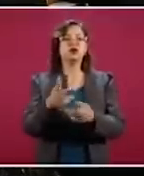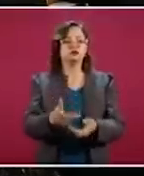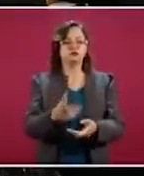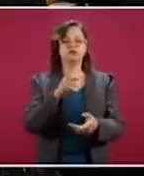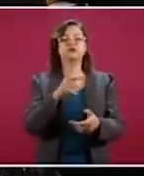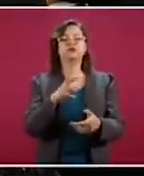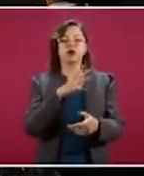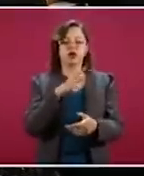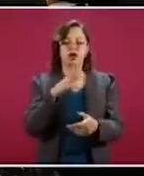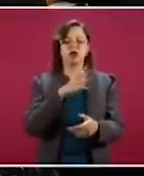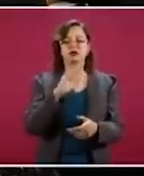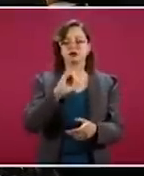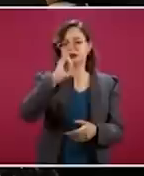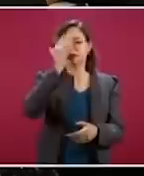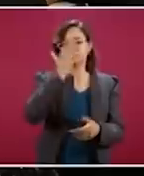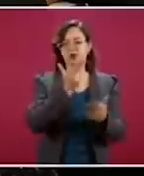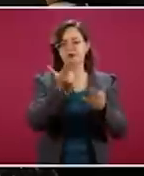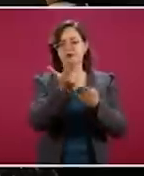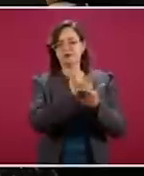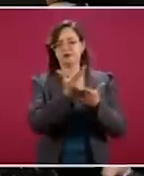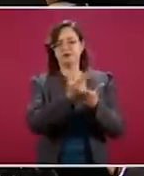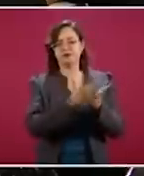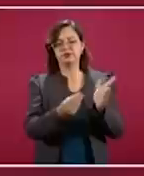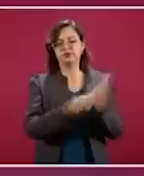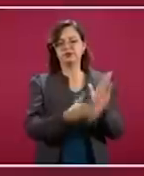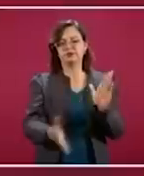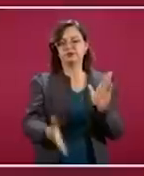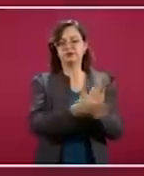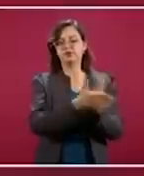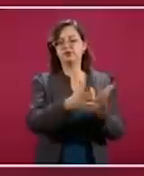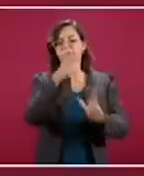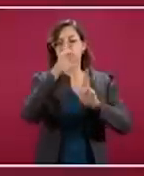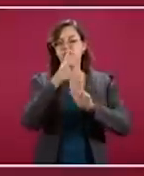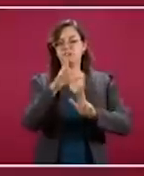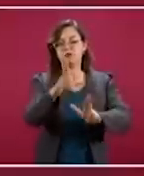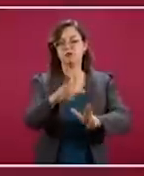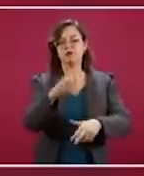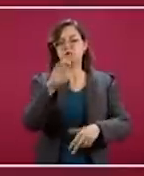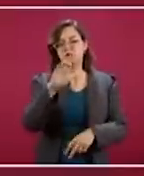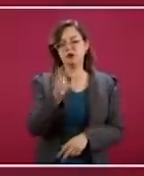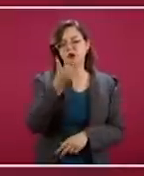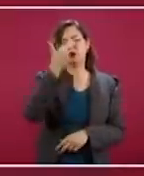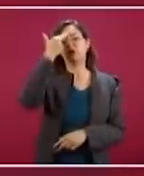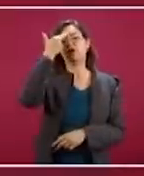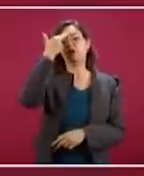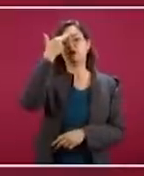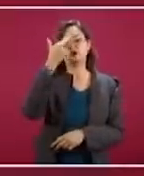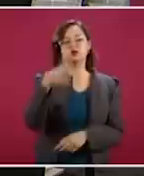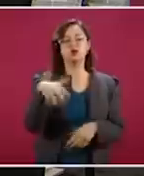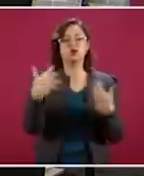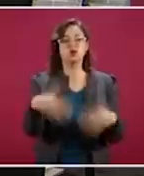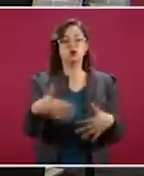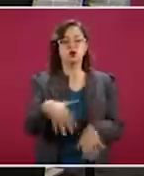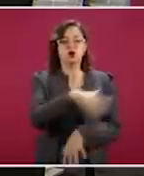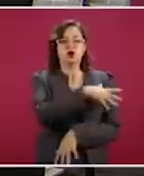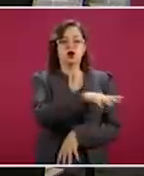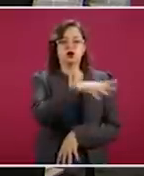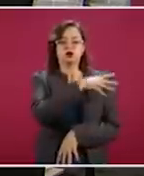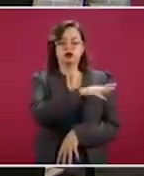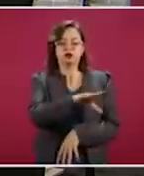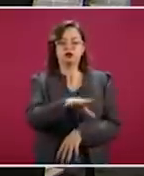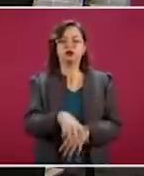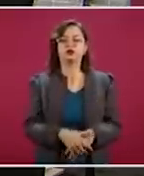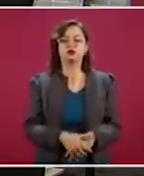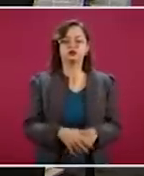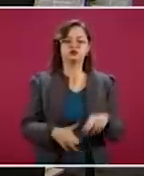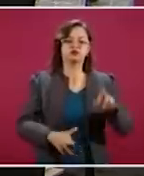trae su retrato en homenaje a este gran general de